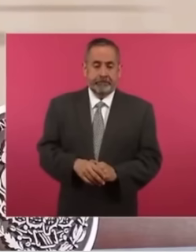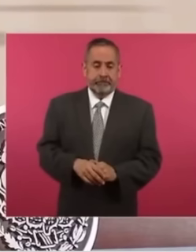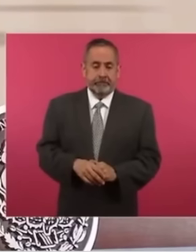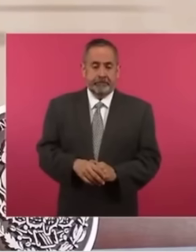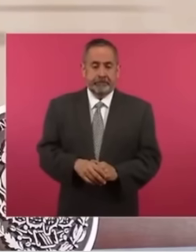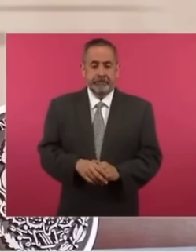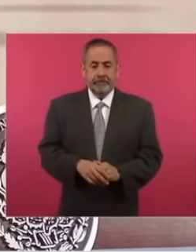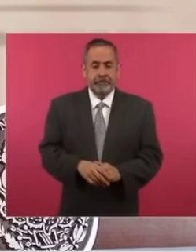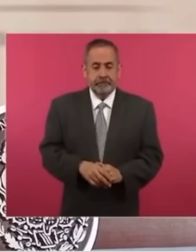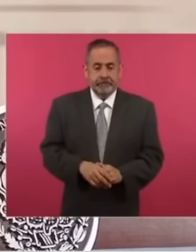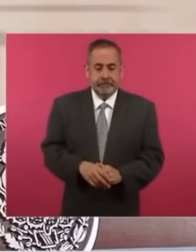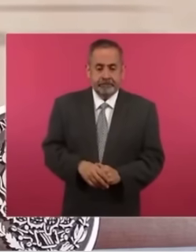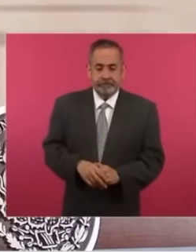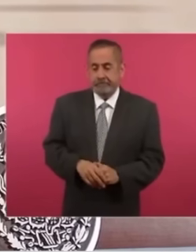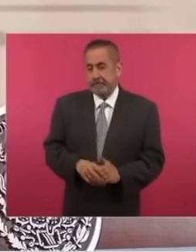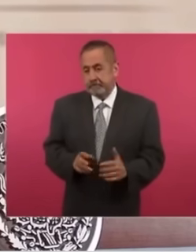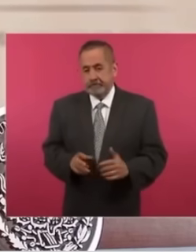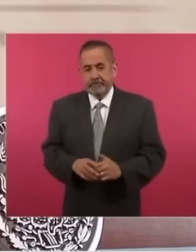sí